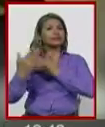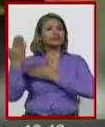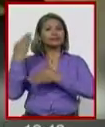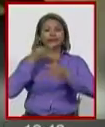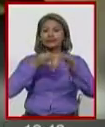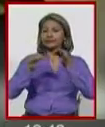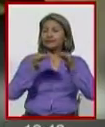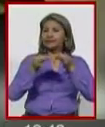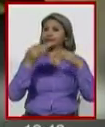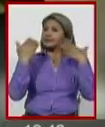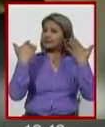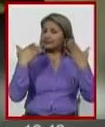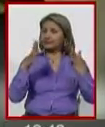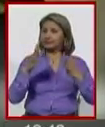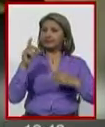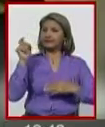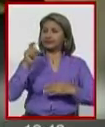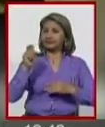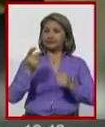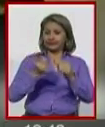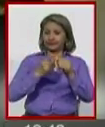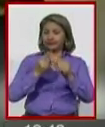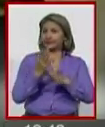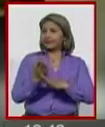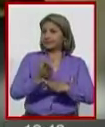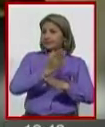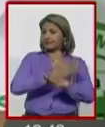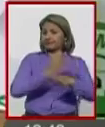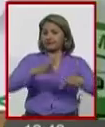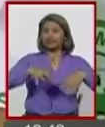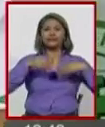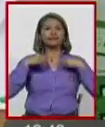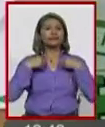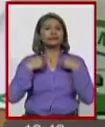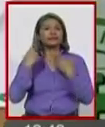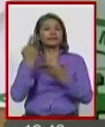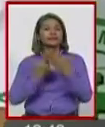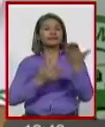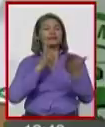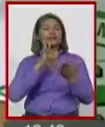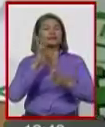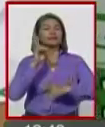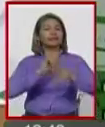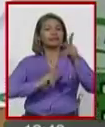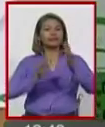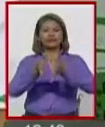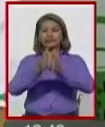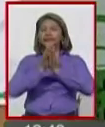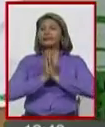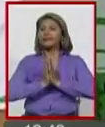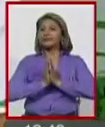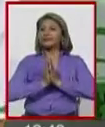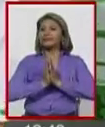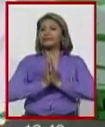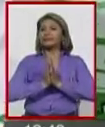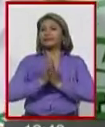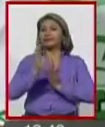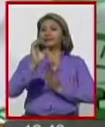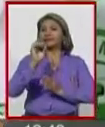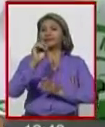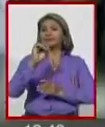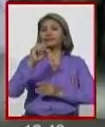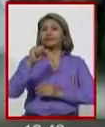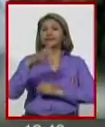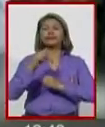de socializarlo ya debería él primero aceptar lo que la población boliviana está pidiendo, que es la abrogación del